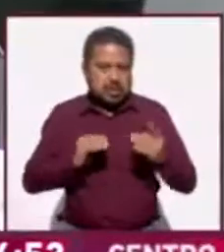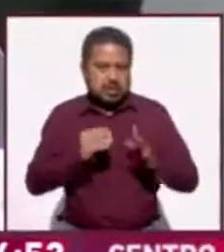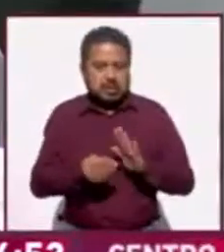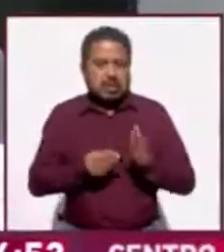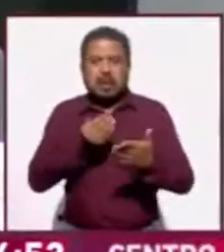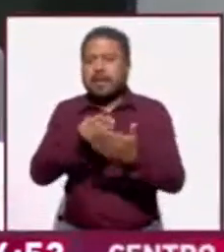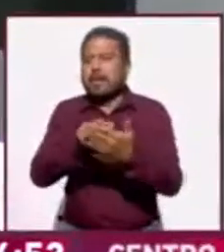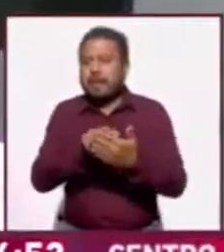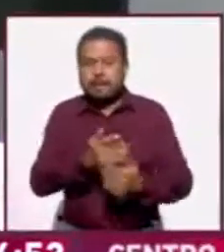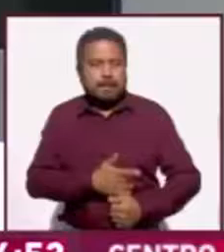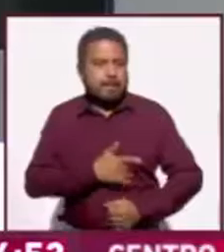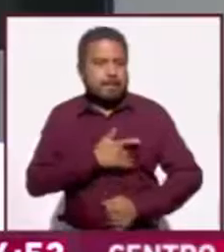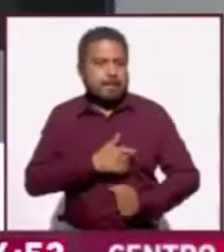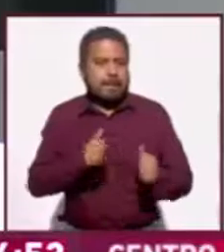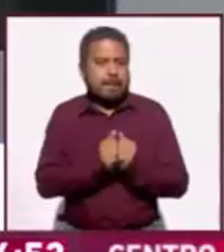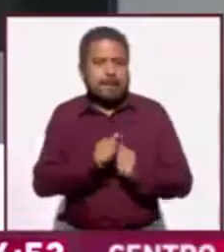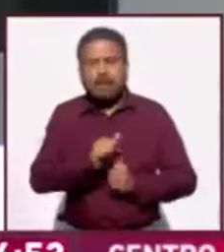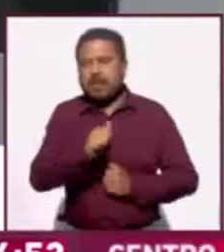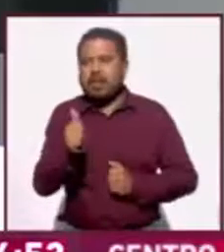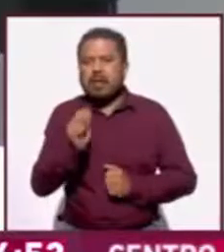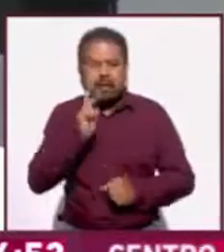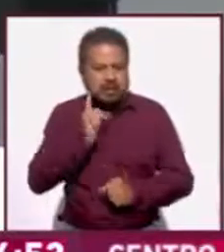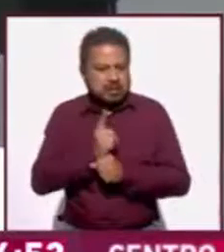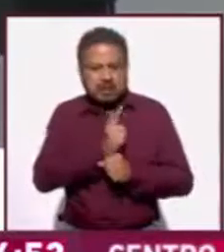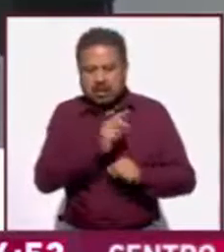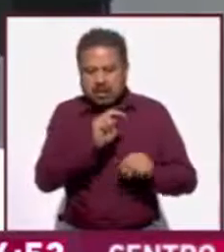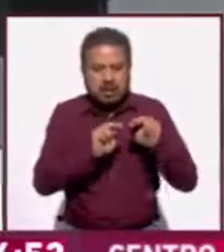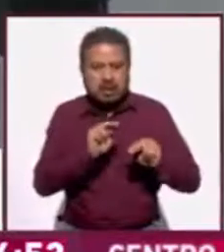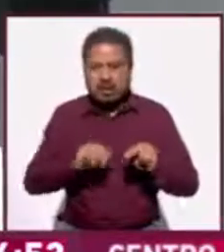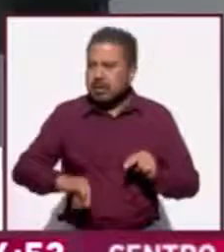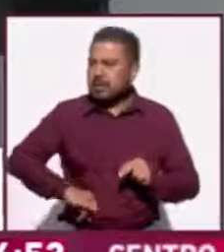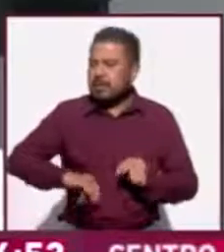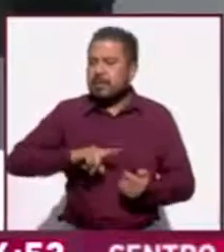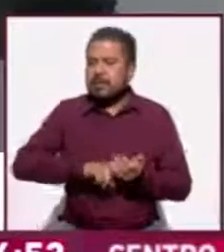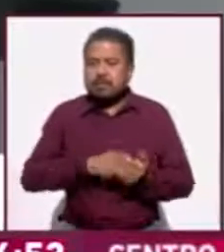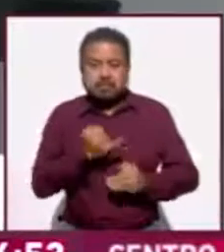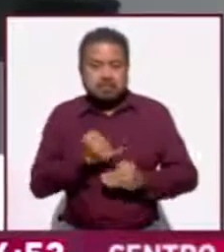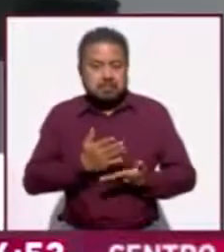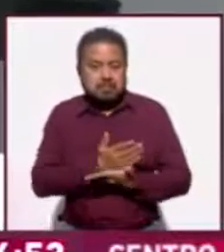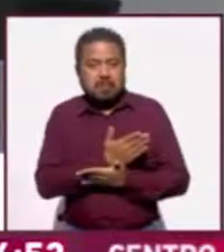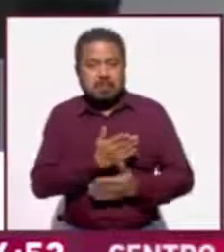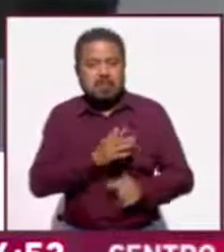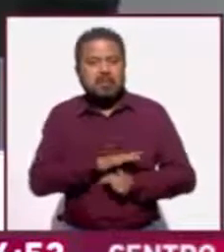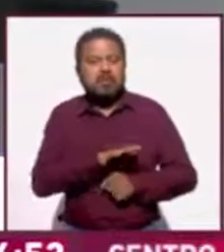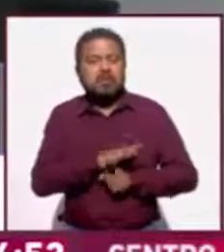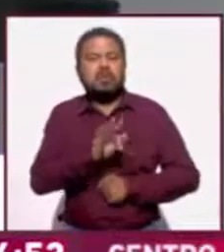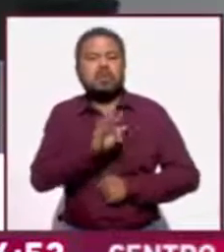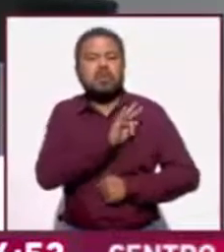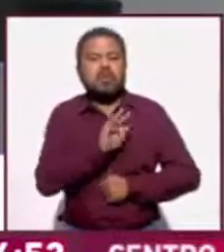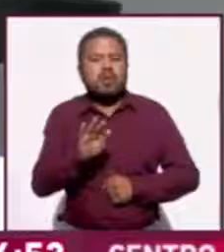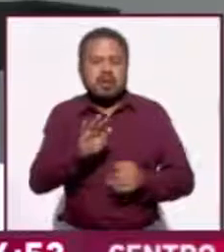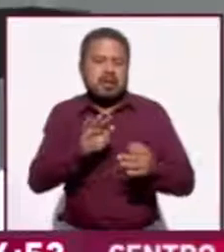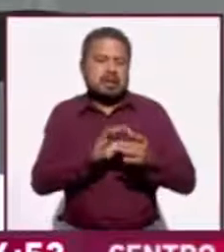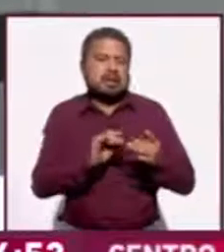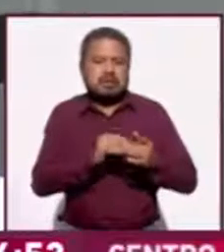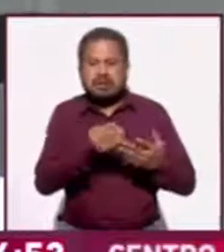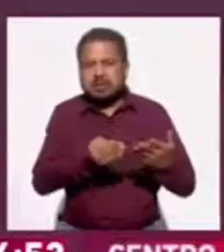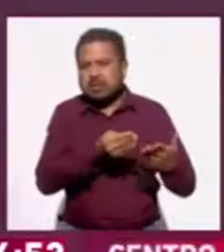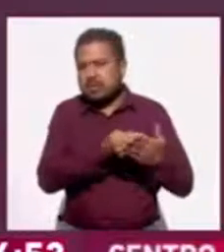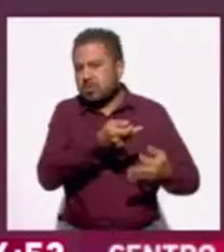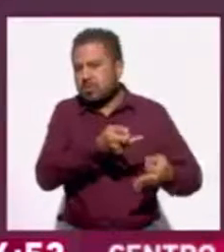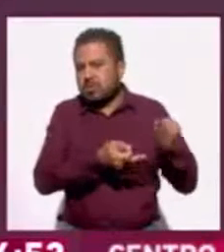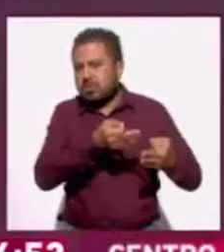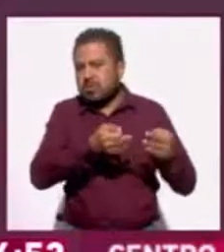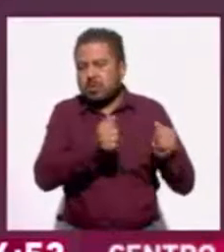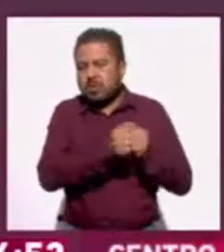en perspectiva con otros recientes para ver los niveles de interés y en qué se puede sustentar este juicio